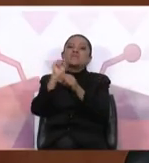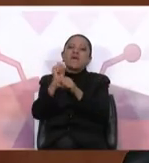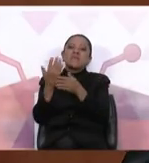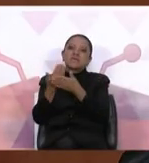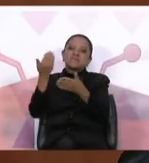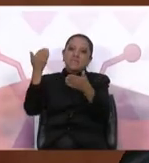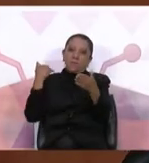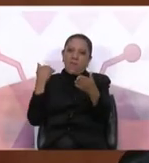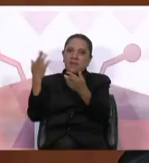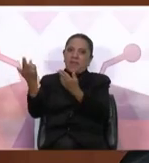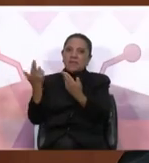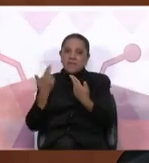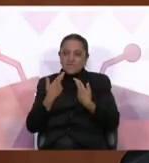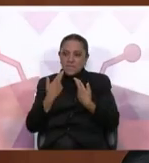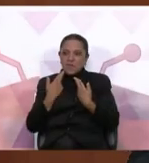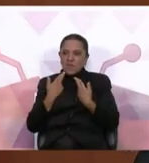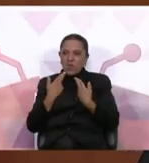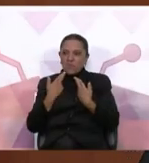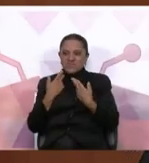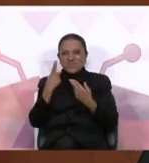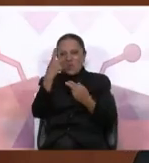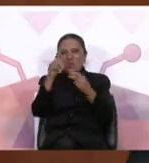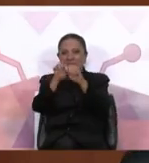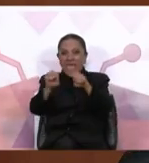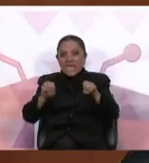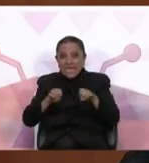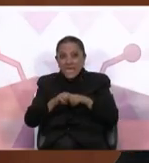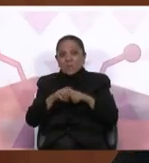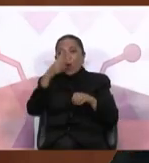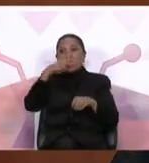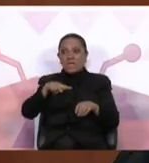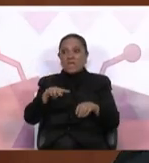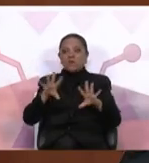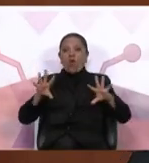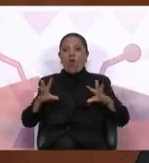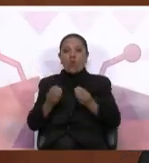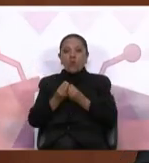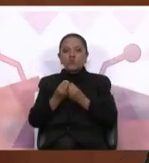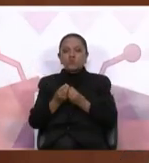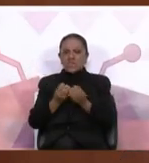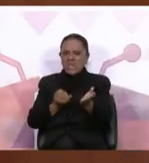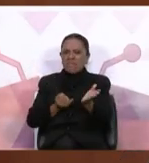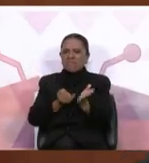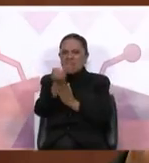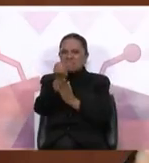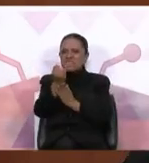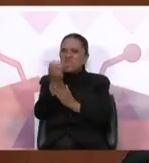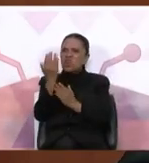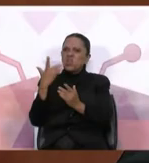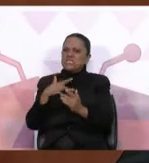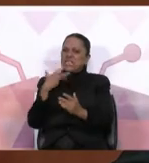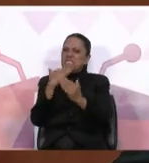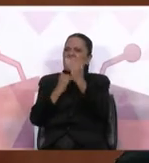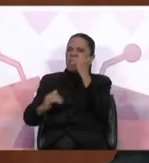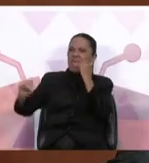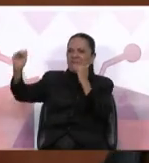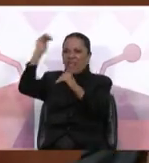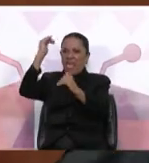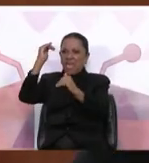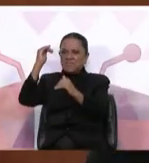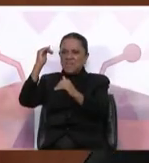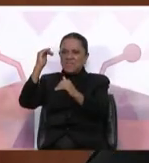juntos decidieron sentirse grandes no se resignaron a lo que la gente pensaba y decidieron salir a